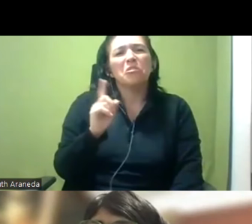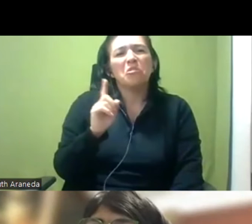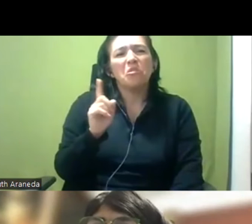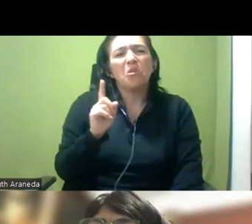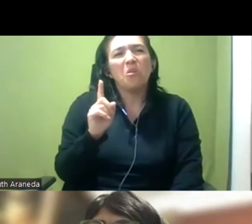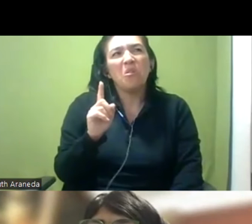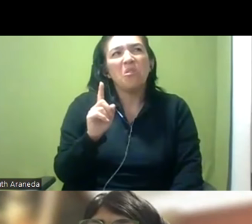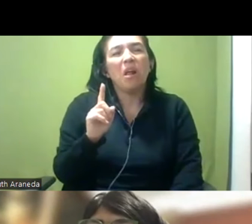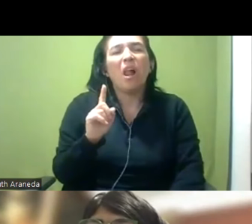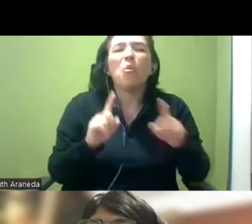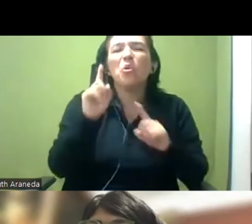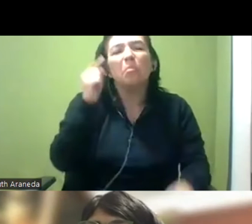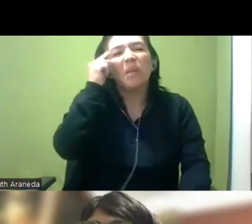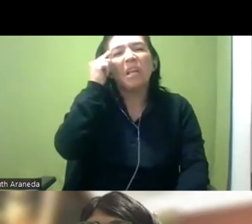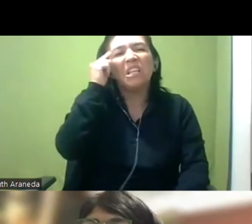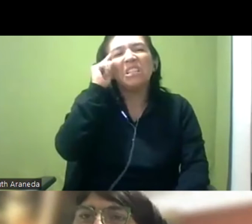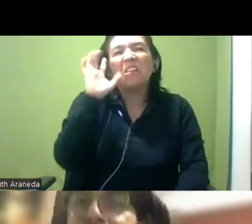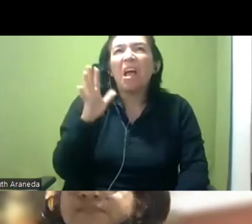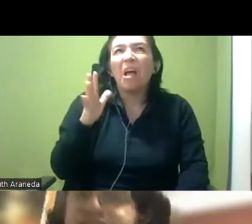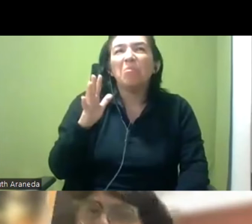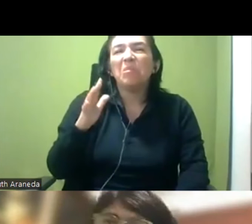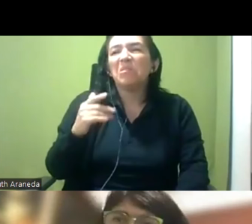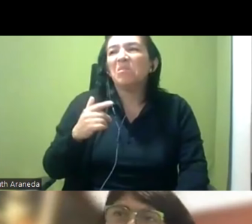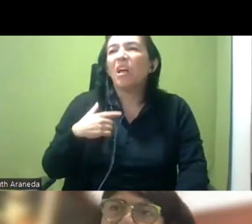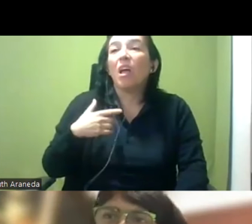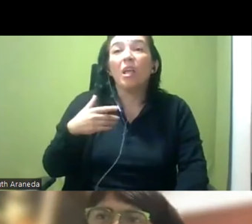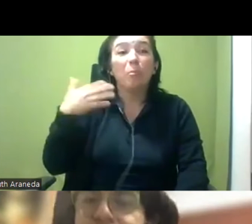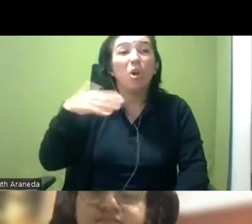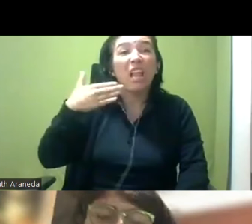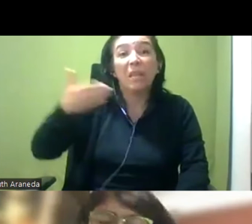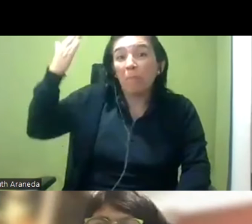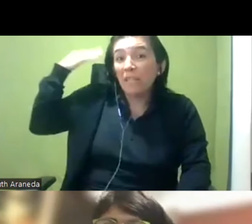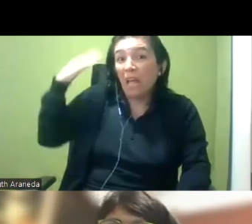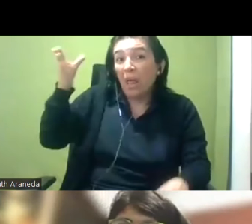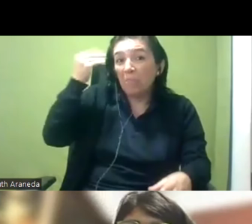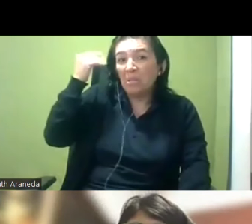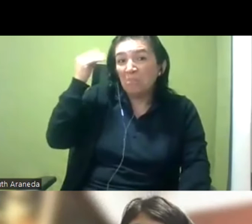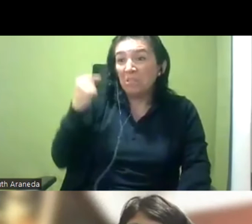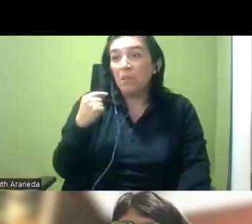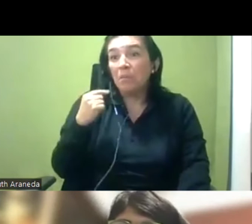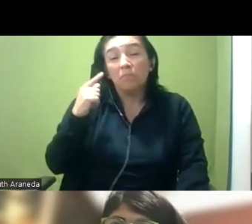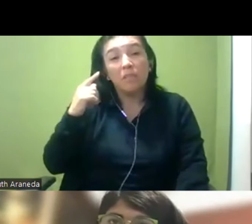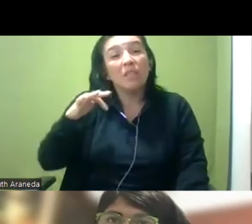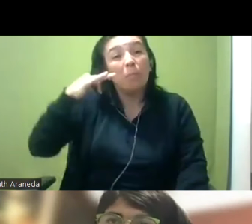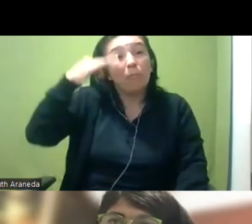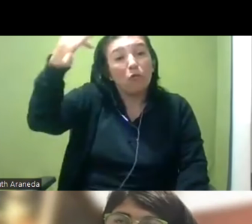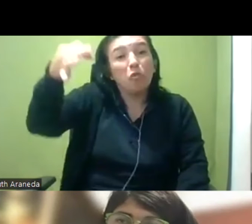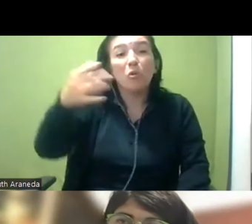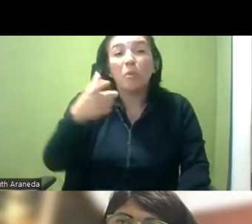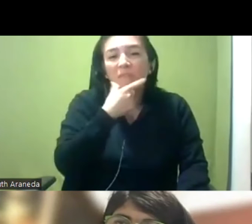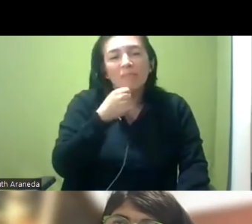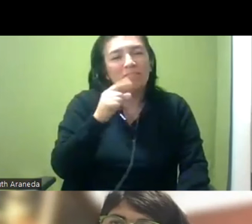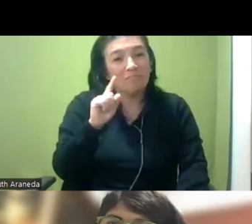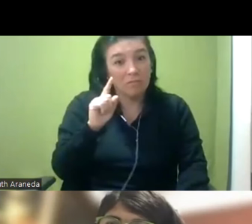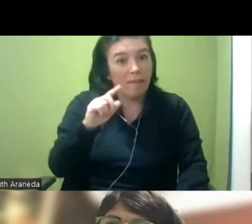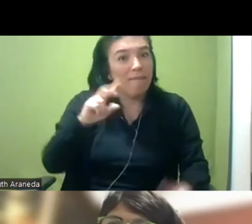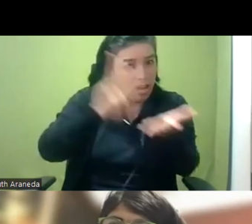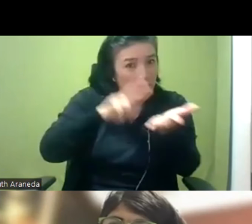que dice que Sí, para saber a dónde vamos hay que saber dónde venimos, no tiene un sentido. sí, exacto, exactamente.